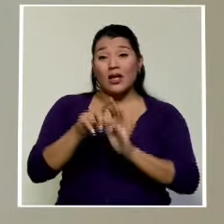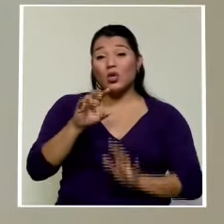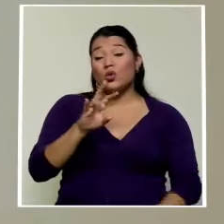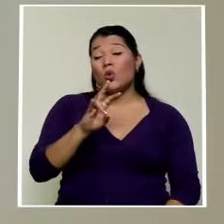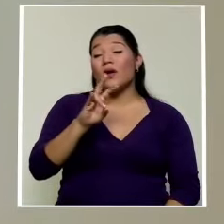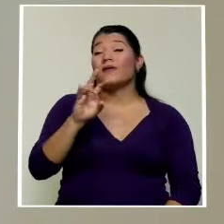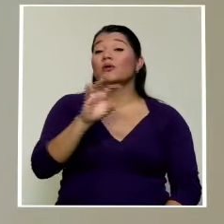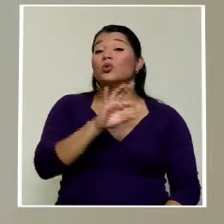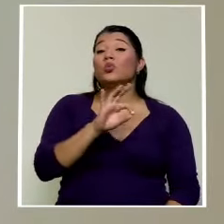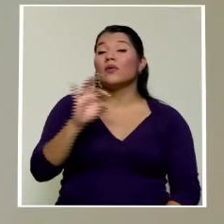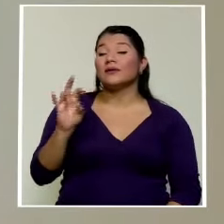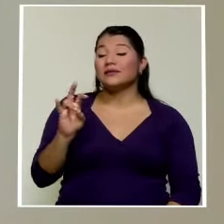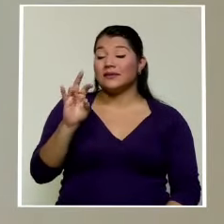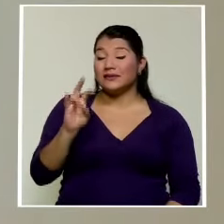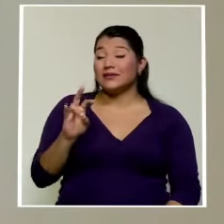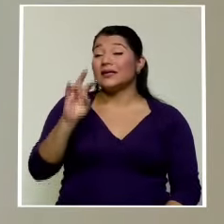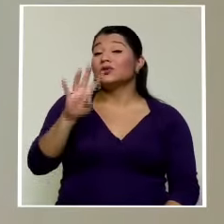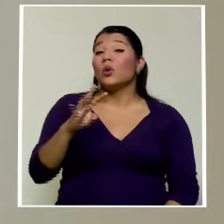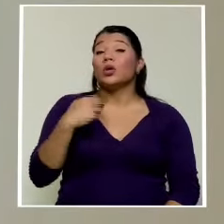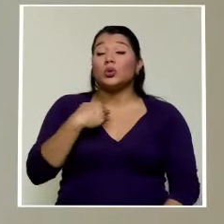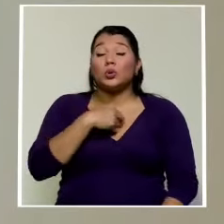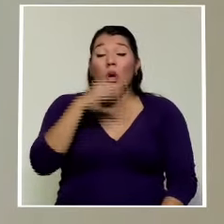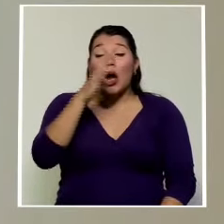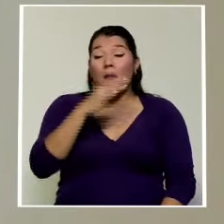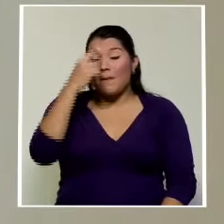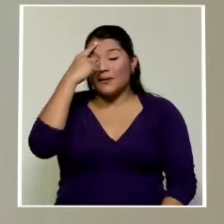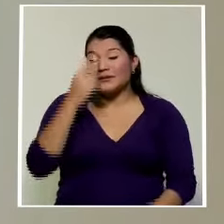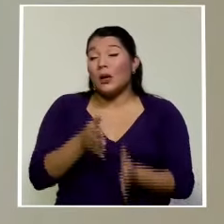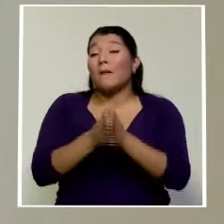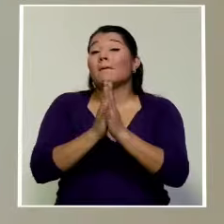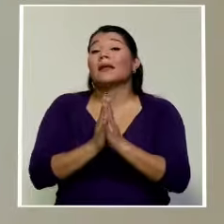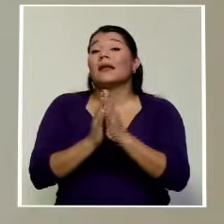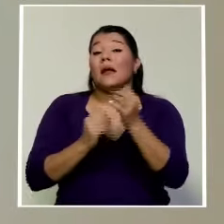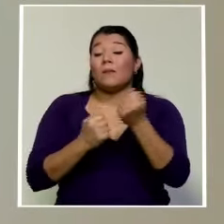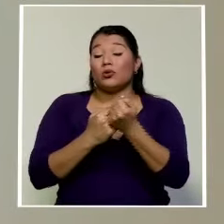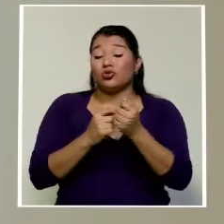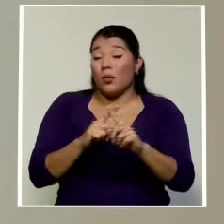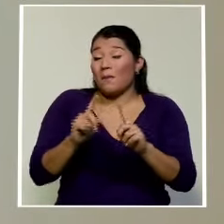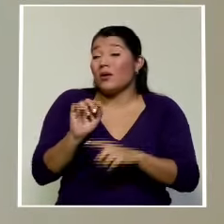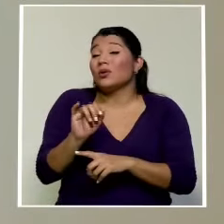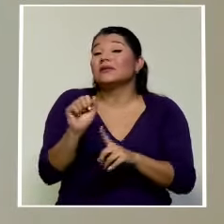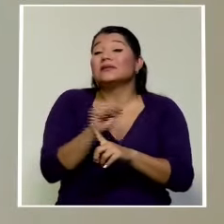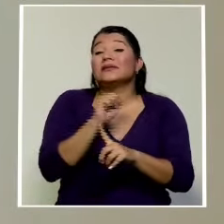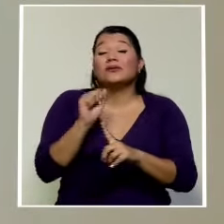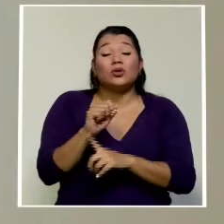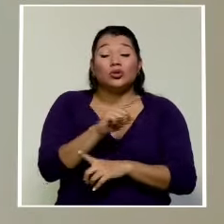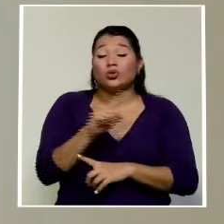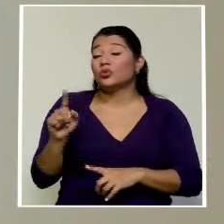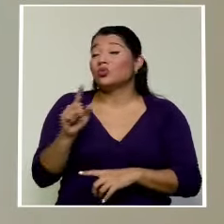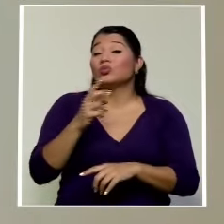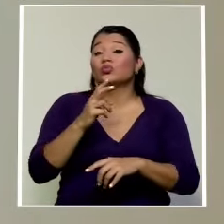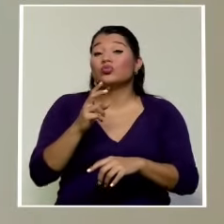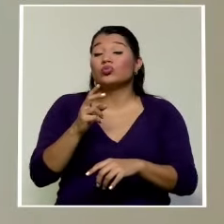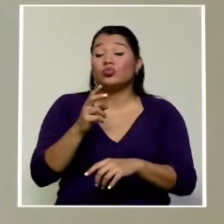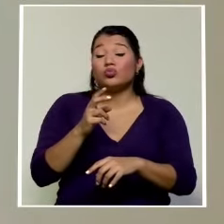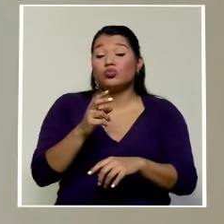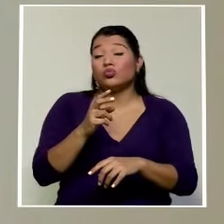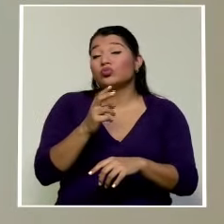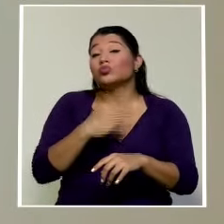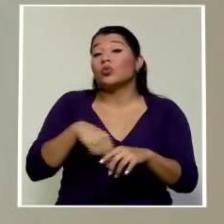9764 no se esperaba que tuviésemos que volver a pedir un apoyo, pero fueron situaciones atípicas, exógenas, que